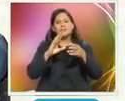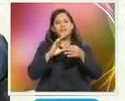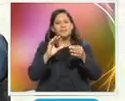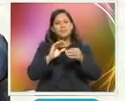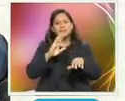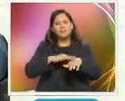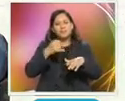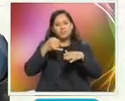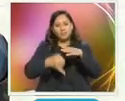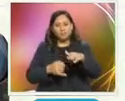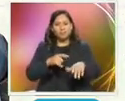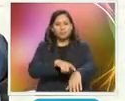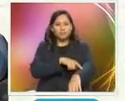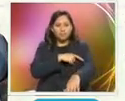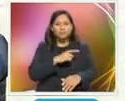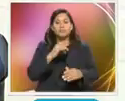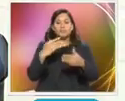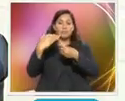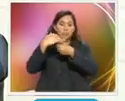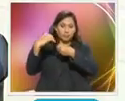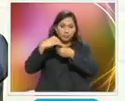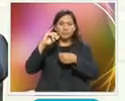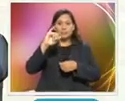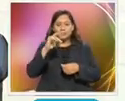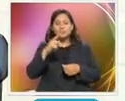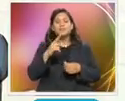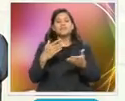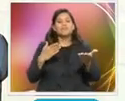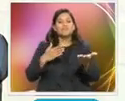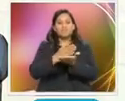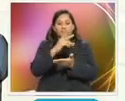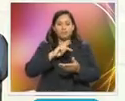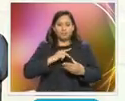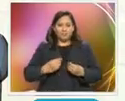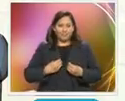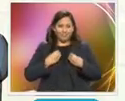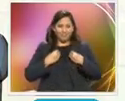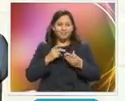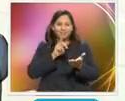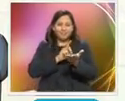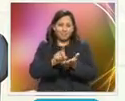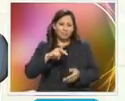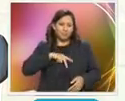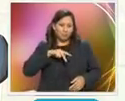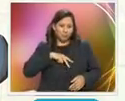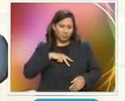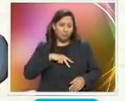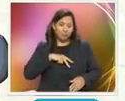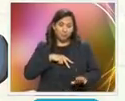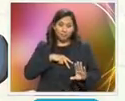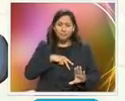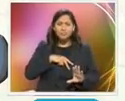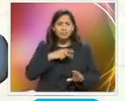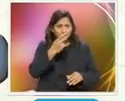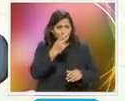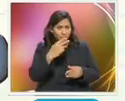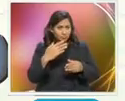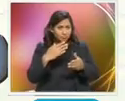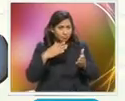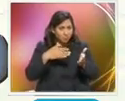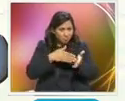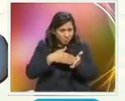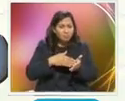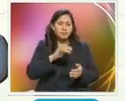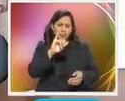extenso, no solo el acoso, Juan, sino también la invasión de derechos fundamentales, ¿no? ¿Y eso no sería un acoso? Por supuesto,